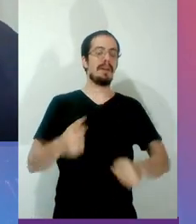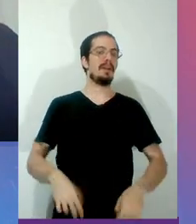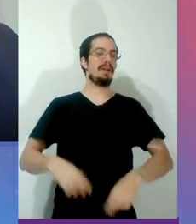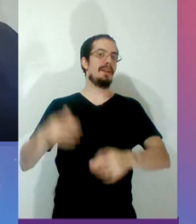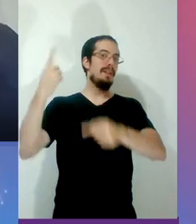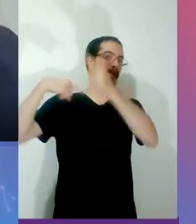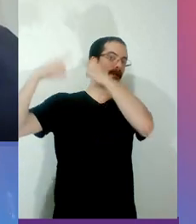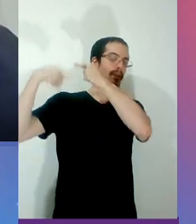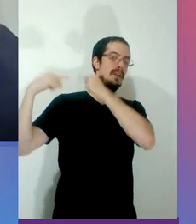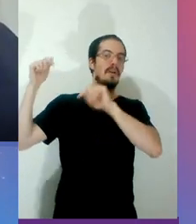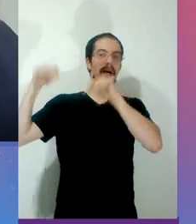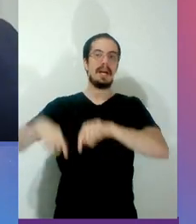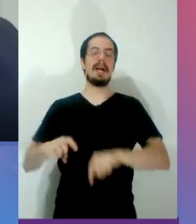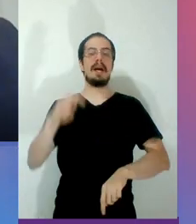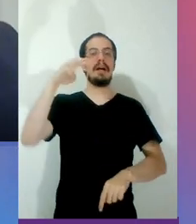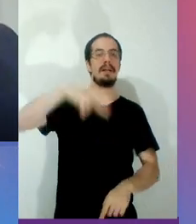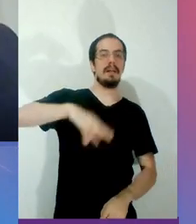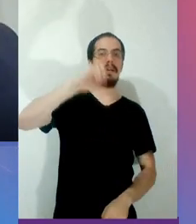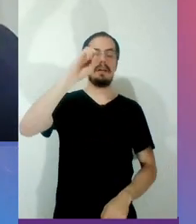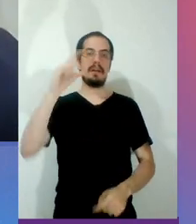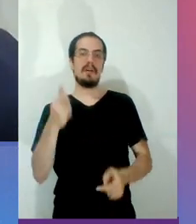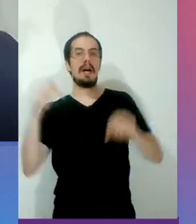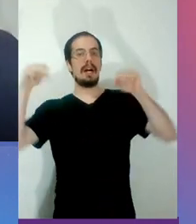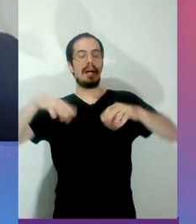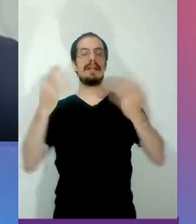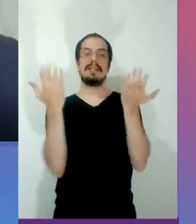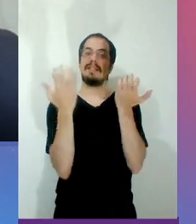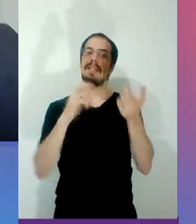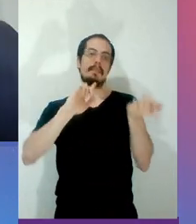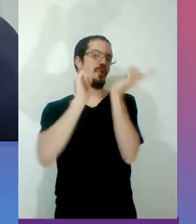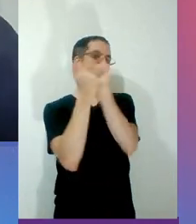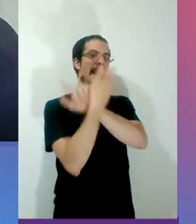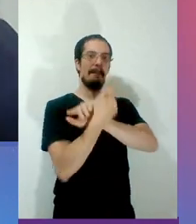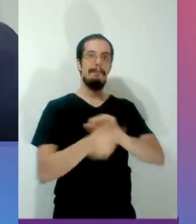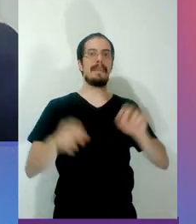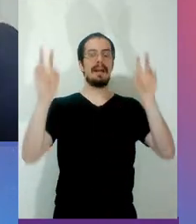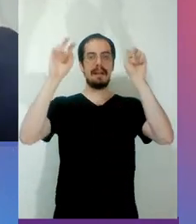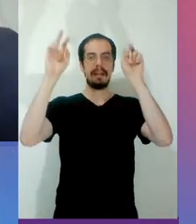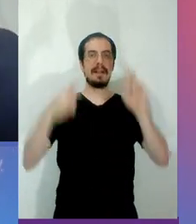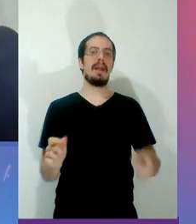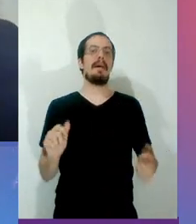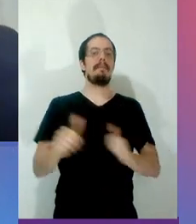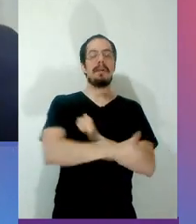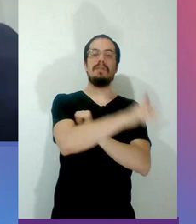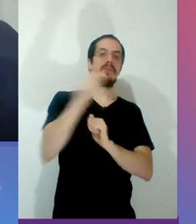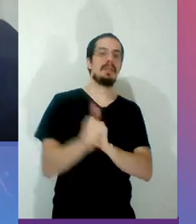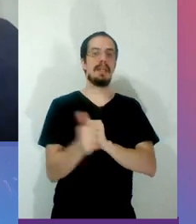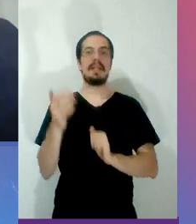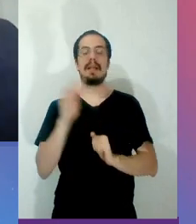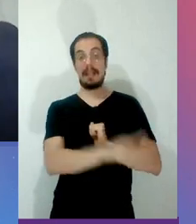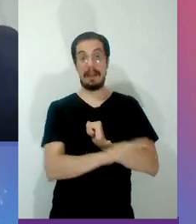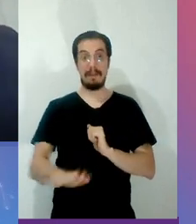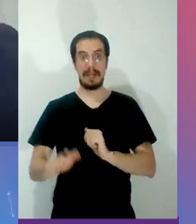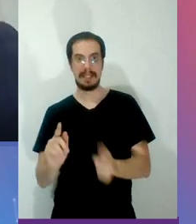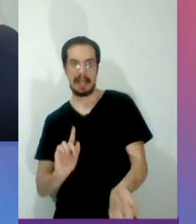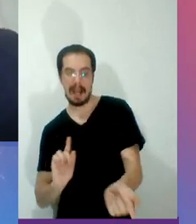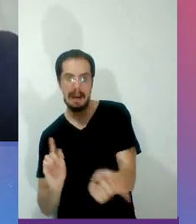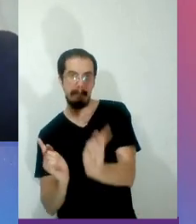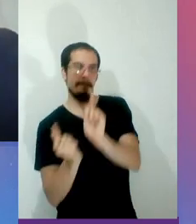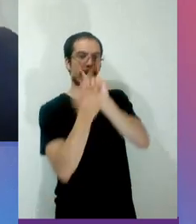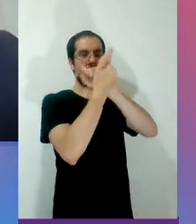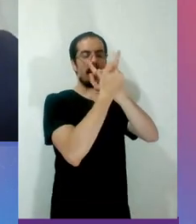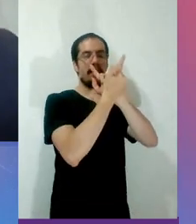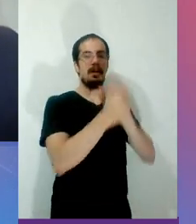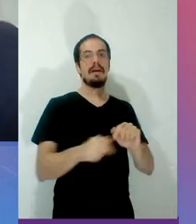cuán importante es que transformemos la sociedad desde las bases, desde la infancia. Para eso cerrar con una frase de